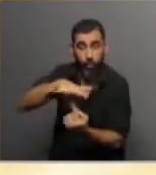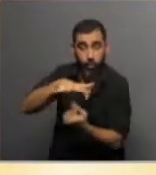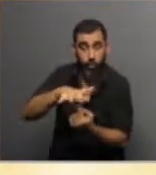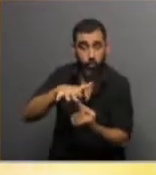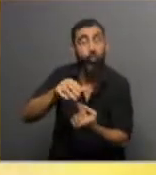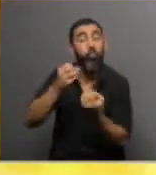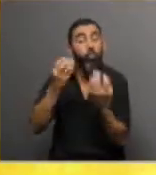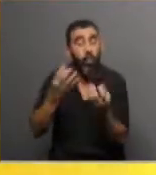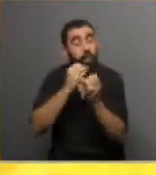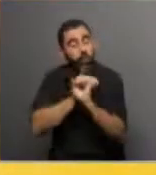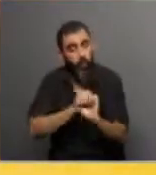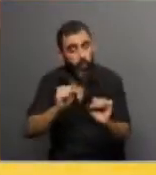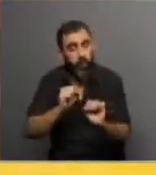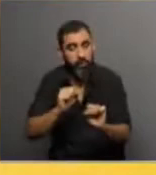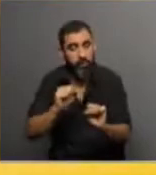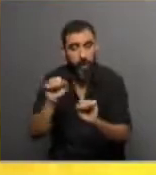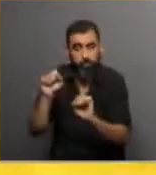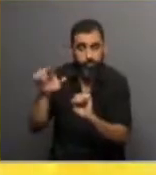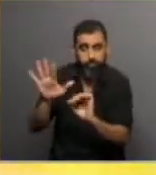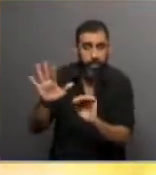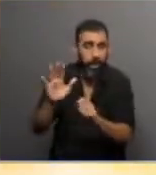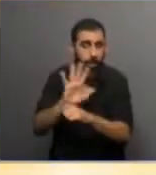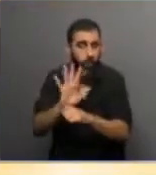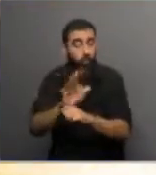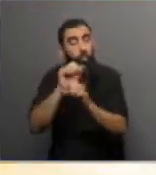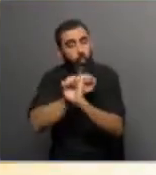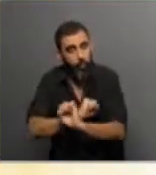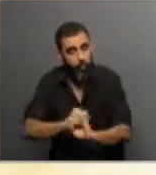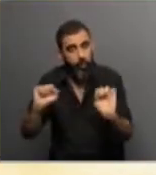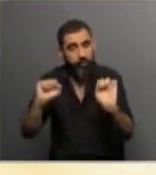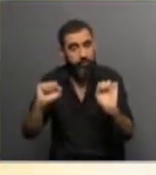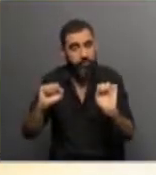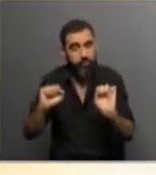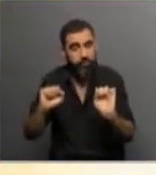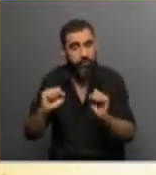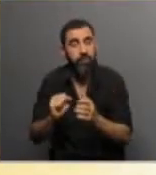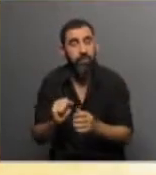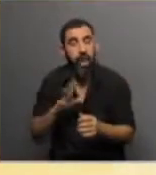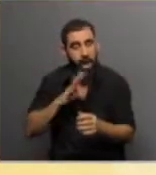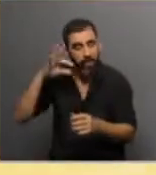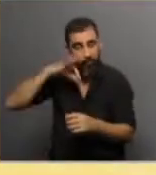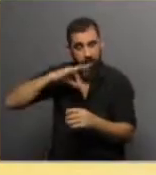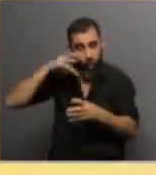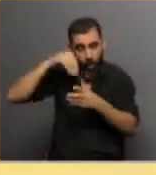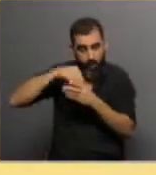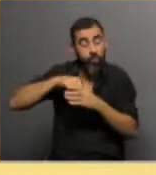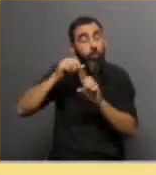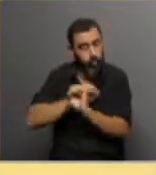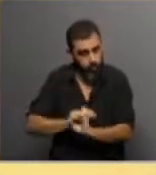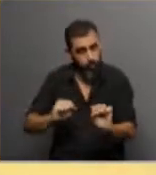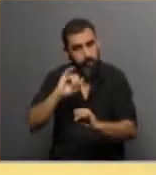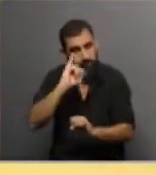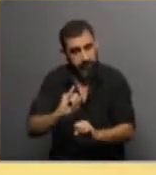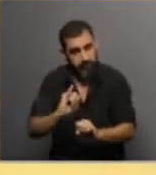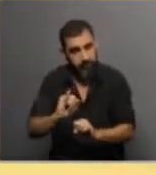que puedan, por sus características biológicas, albergar virus, y